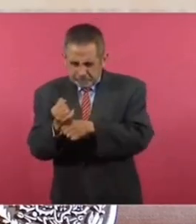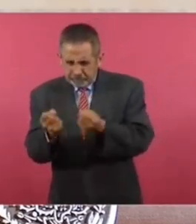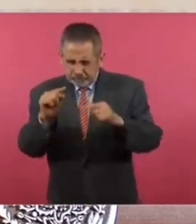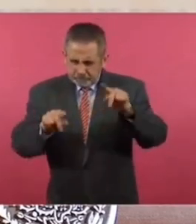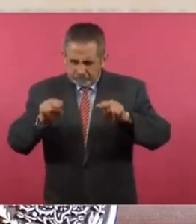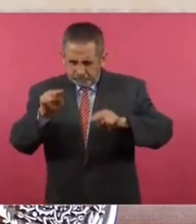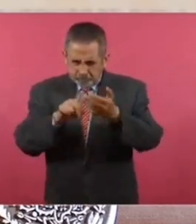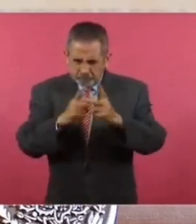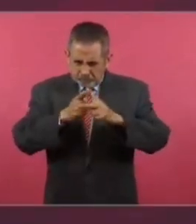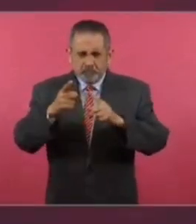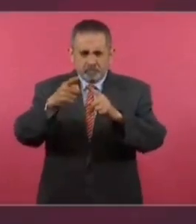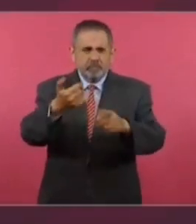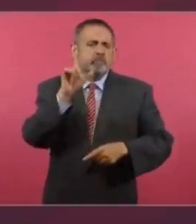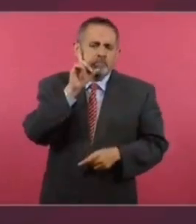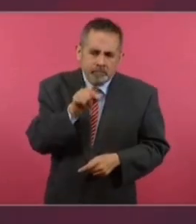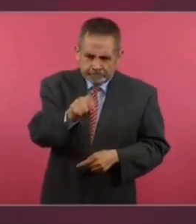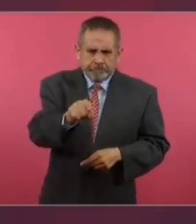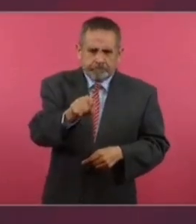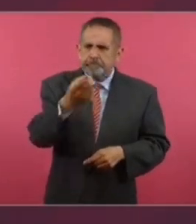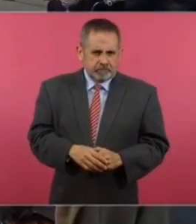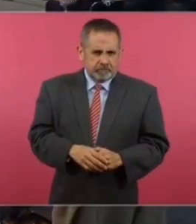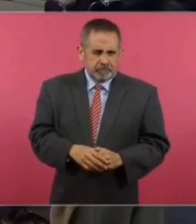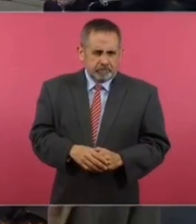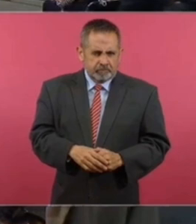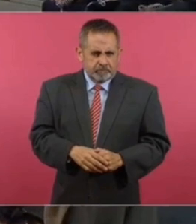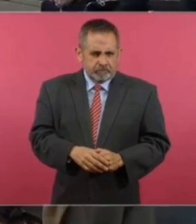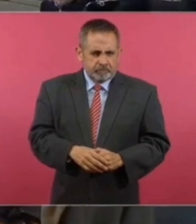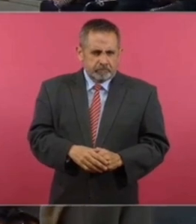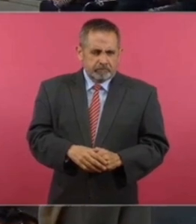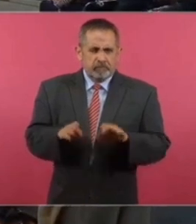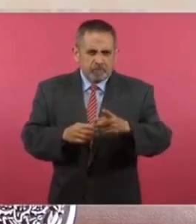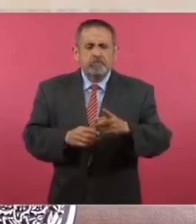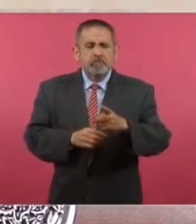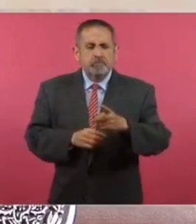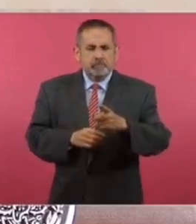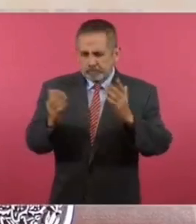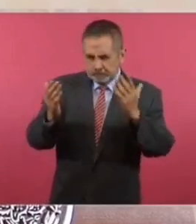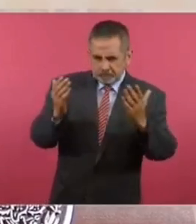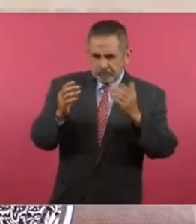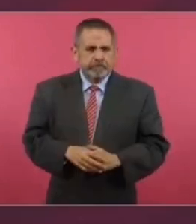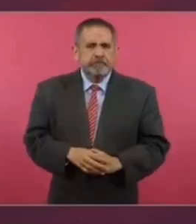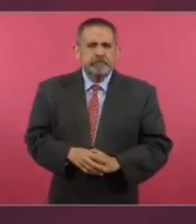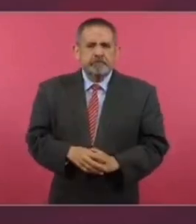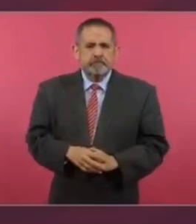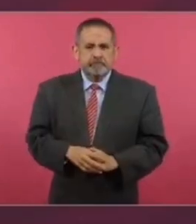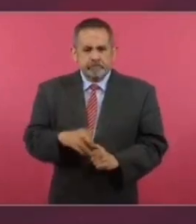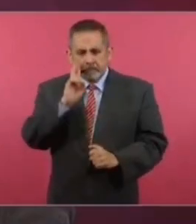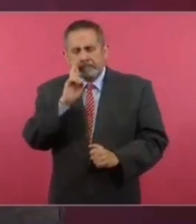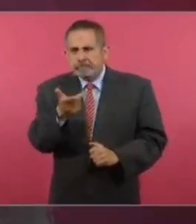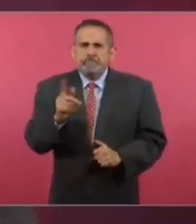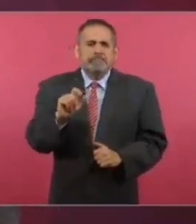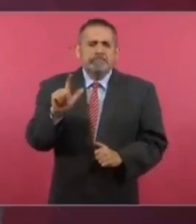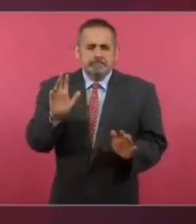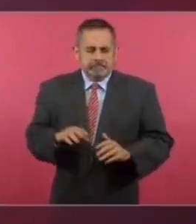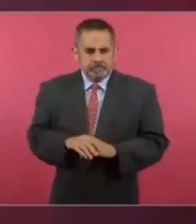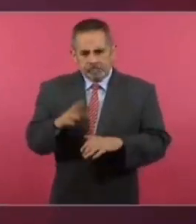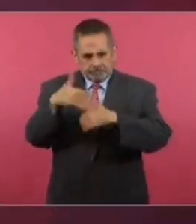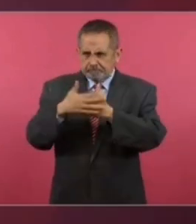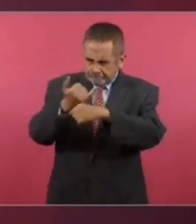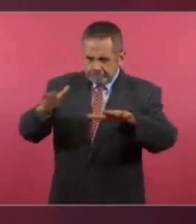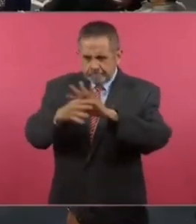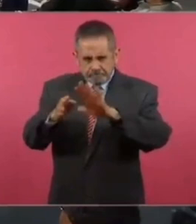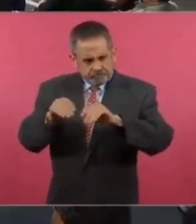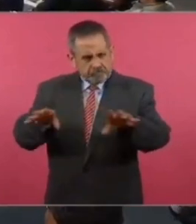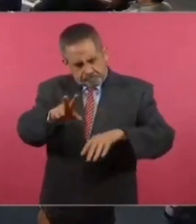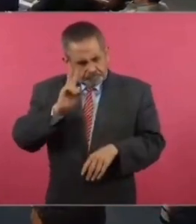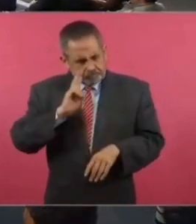investigación y mañana nos dicen cómo estamos cooperativo como otros países para que formemos